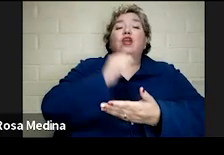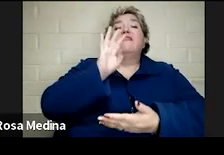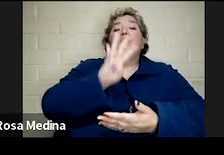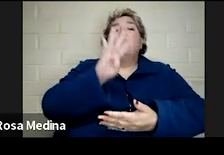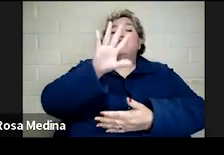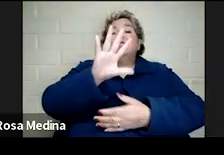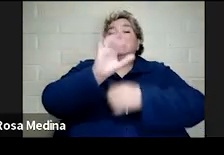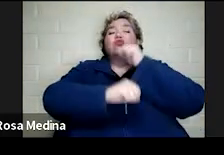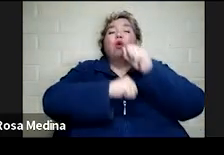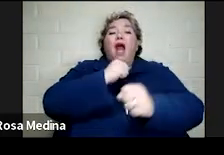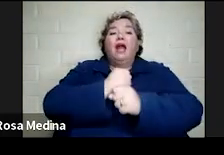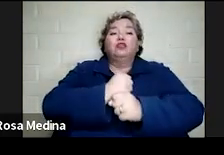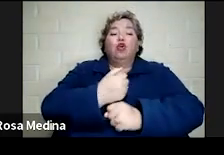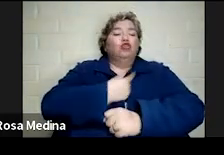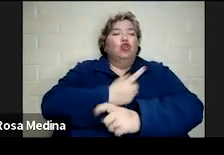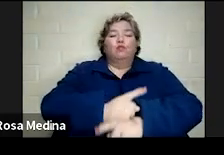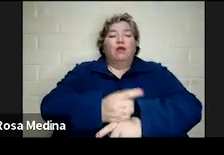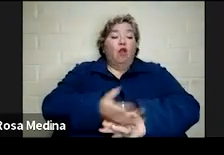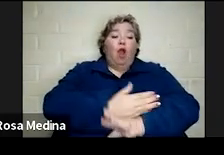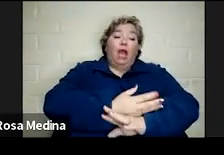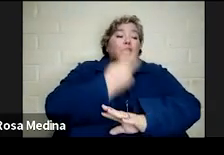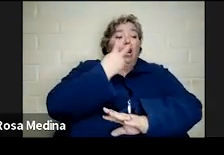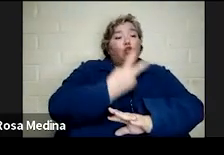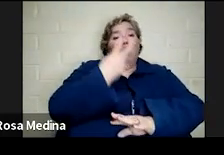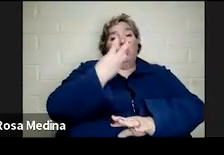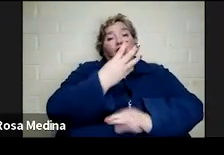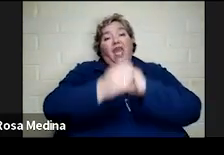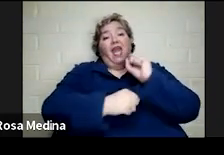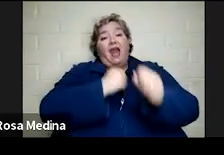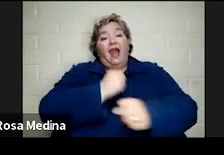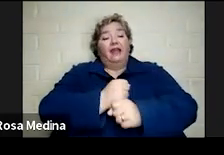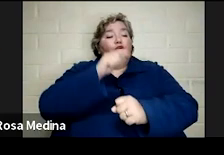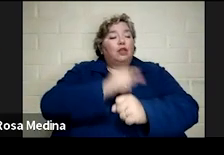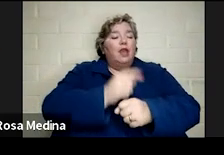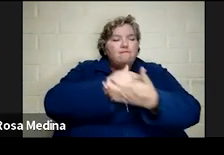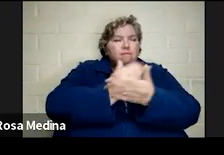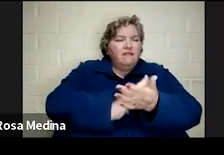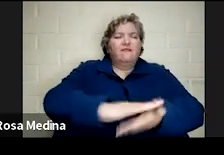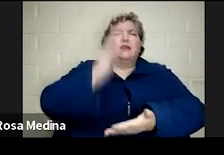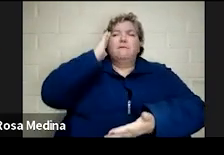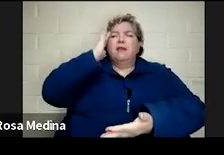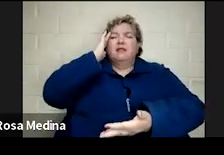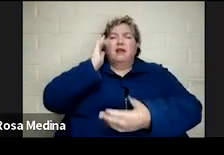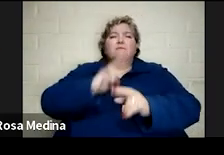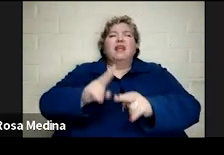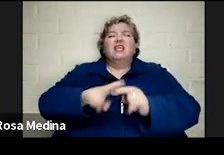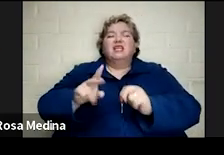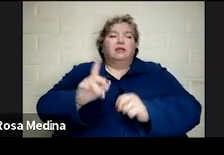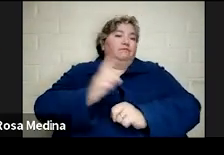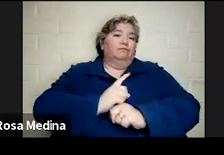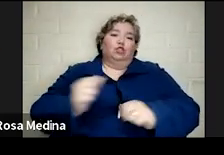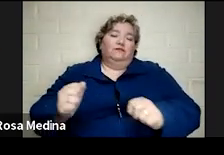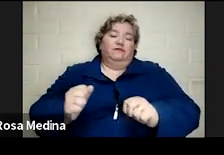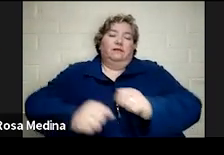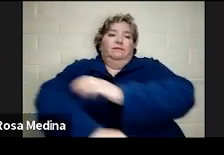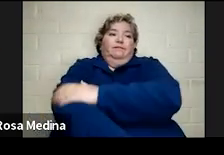puede esperar que a los 2-3 años un niño ya logre como planificarse mentalmente para lograr hacer la tarea que se le pida, ¿ya? O